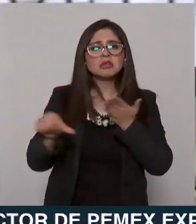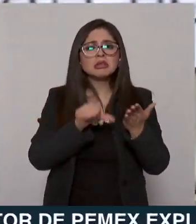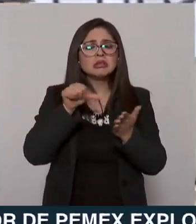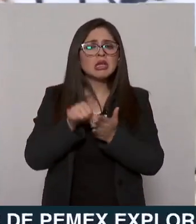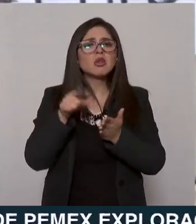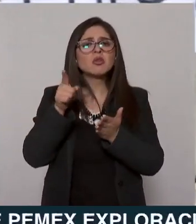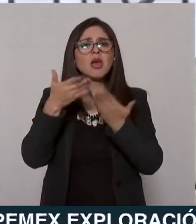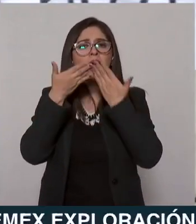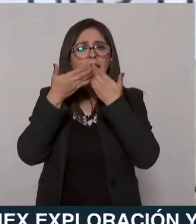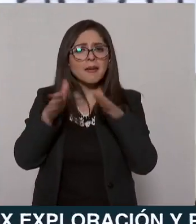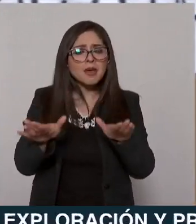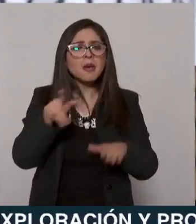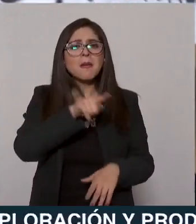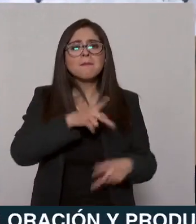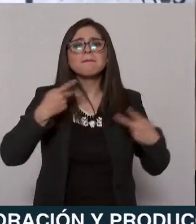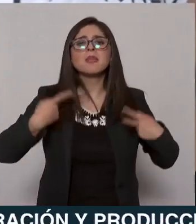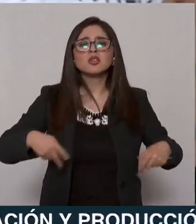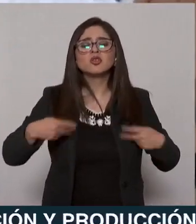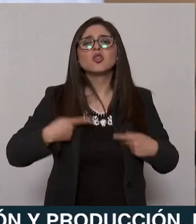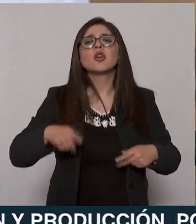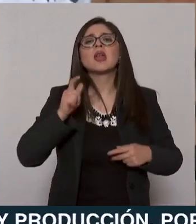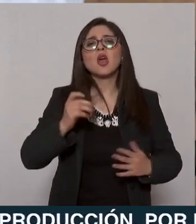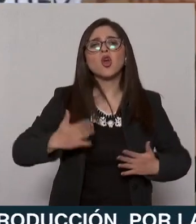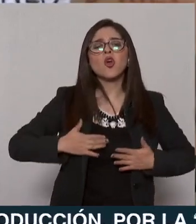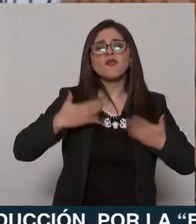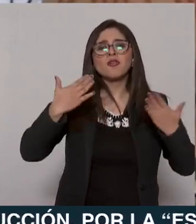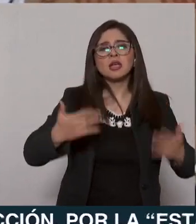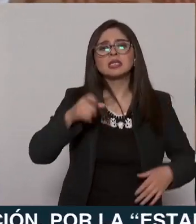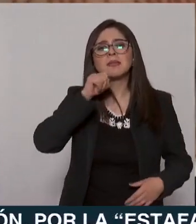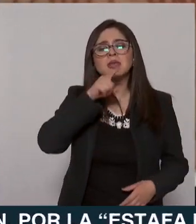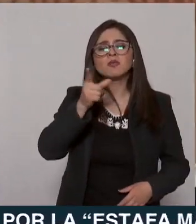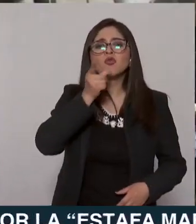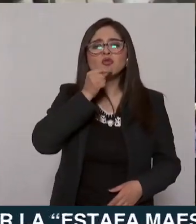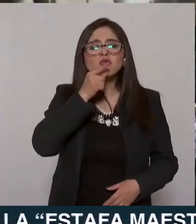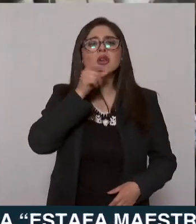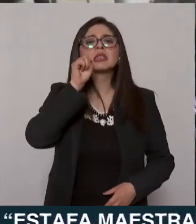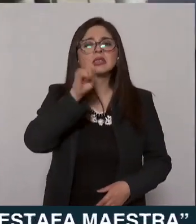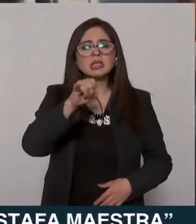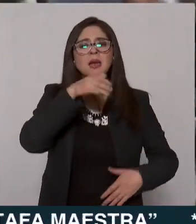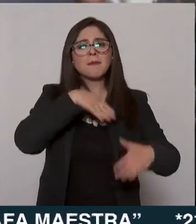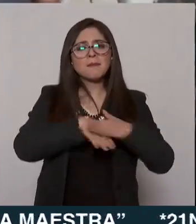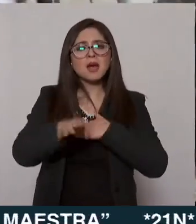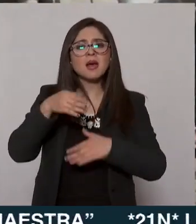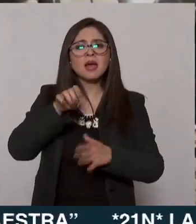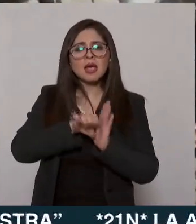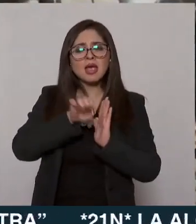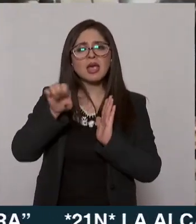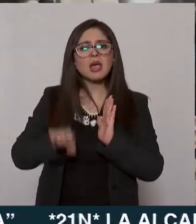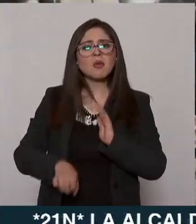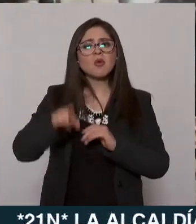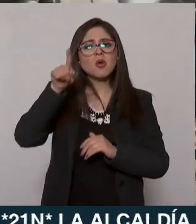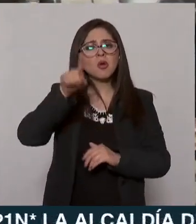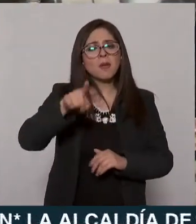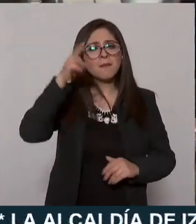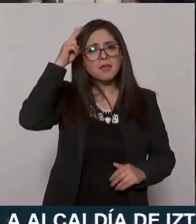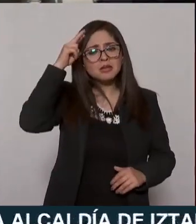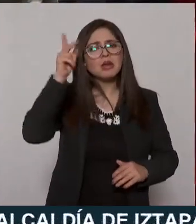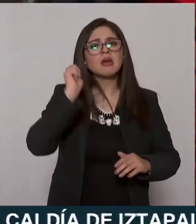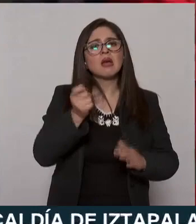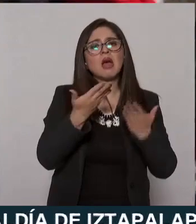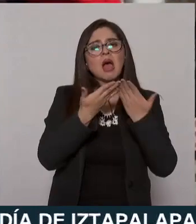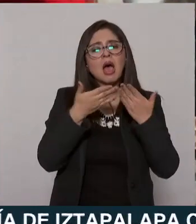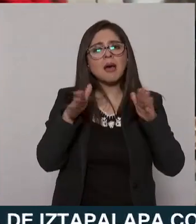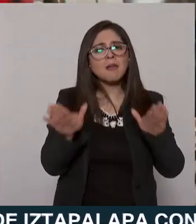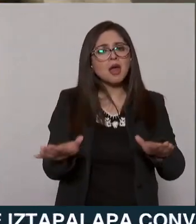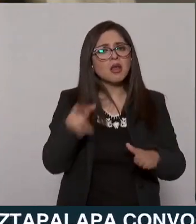con el personal de confianza, con el personal de seguridad y dieron servicio. El Palacio de Bellas Artes permaneció abierto y